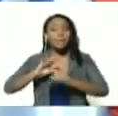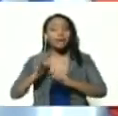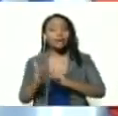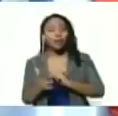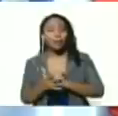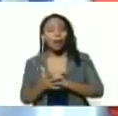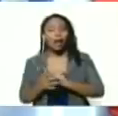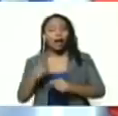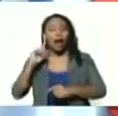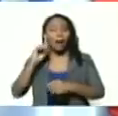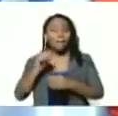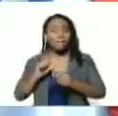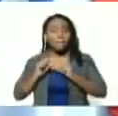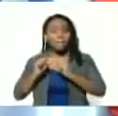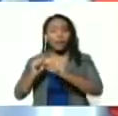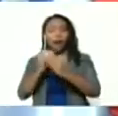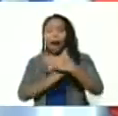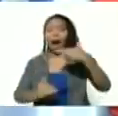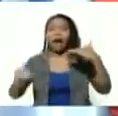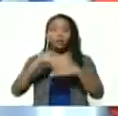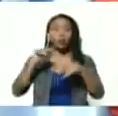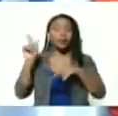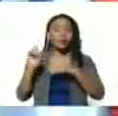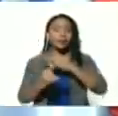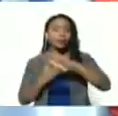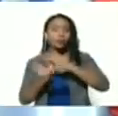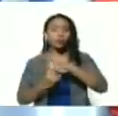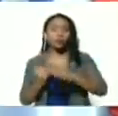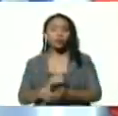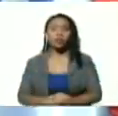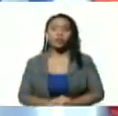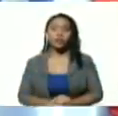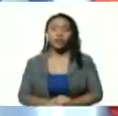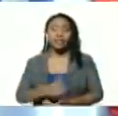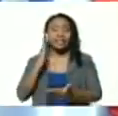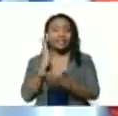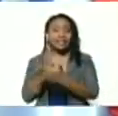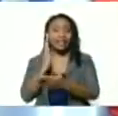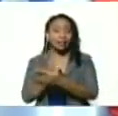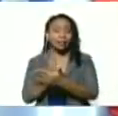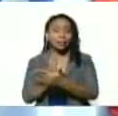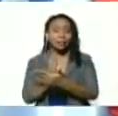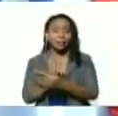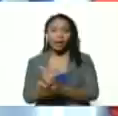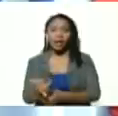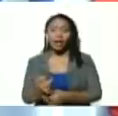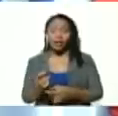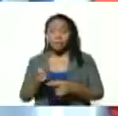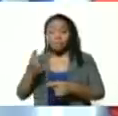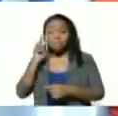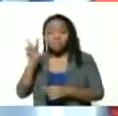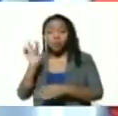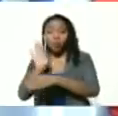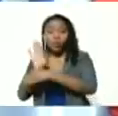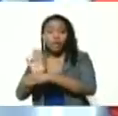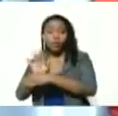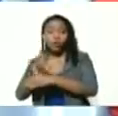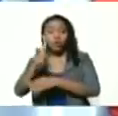pandemia, manteniendo en alto esta institución, siempre velando por la seguridad de la